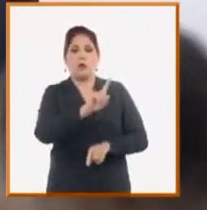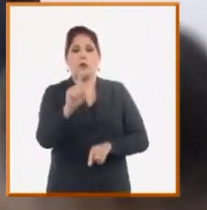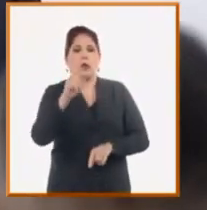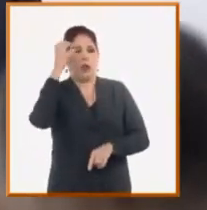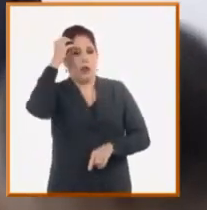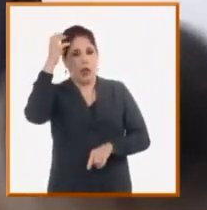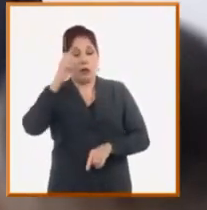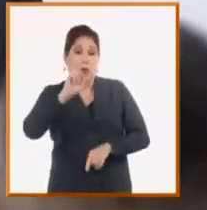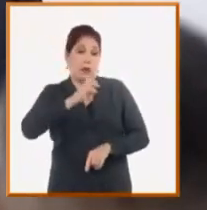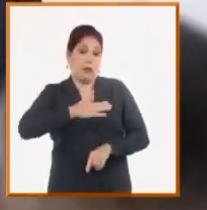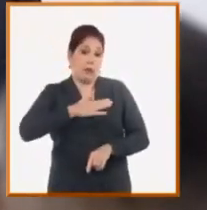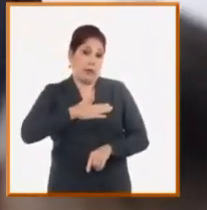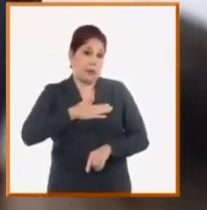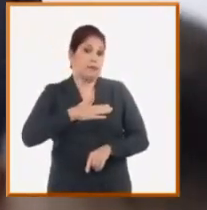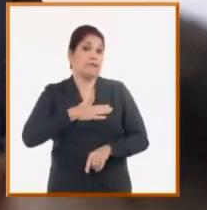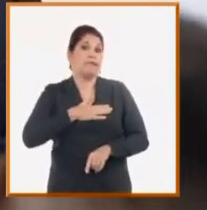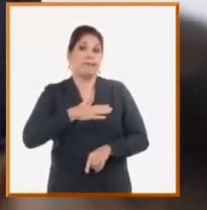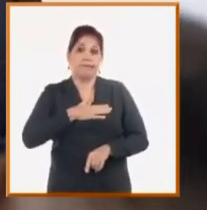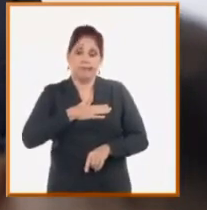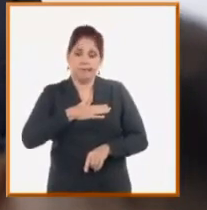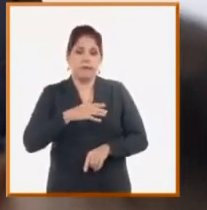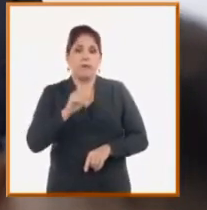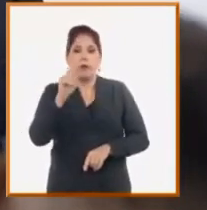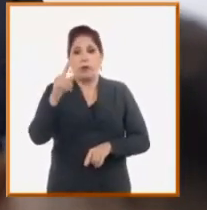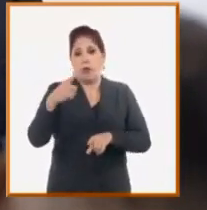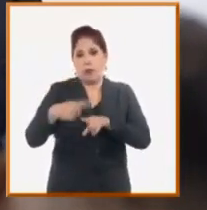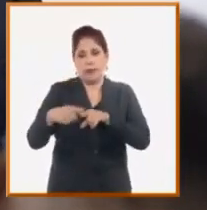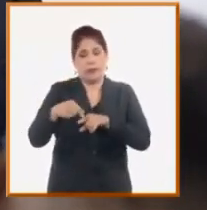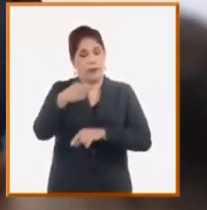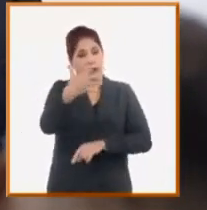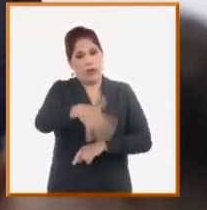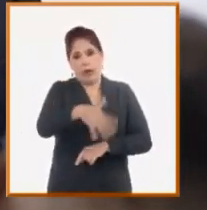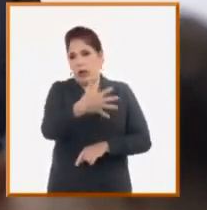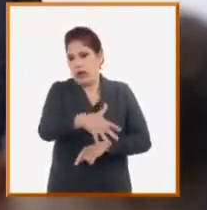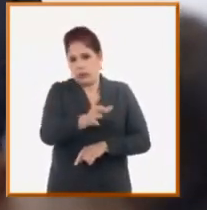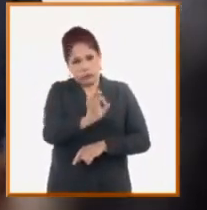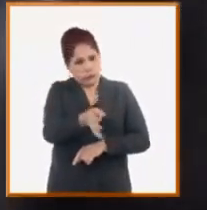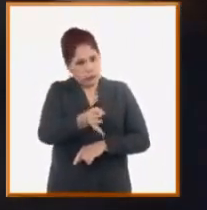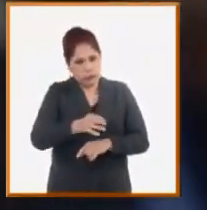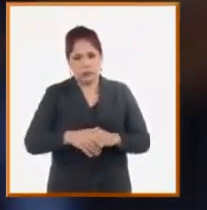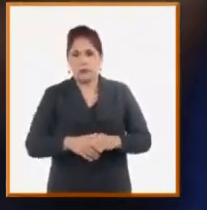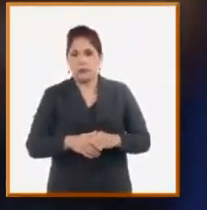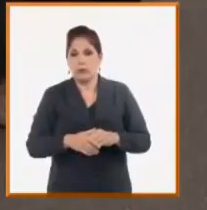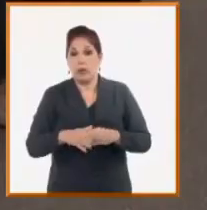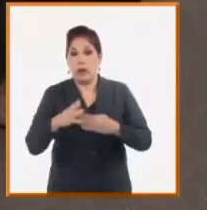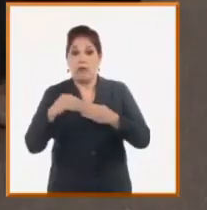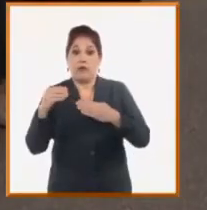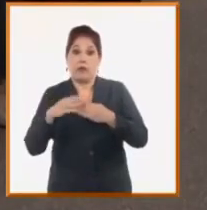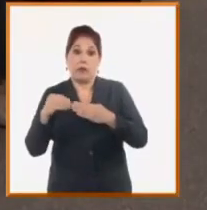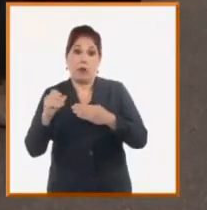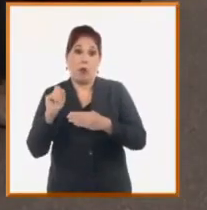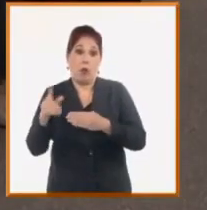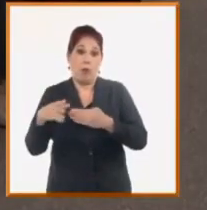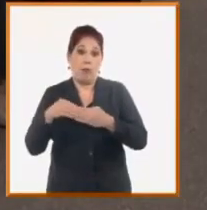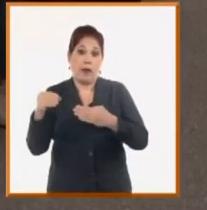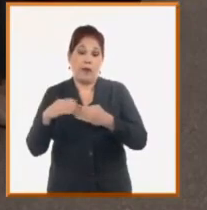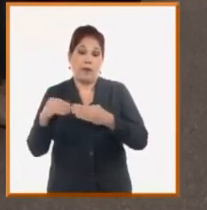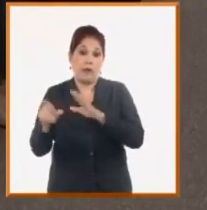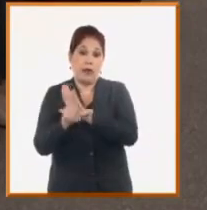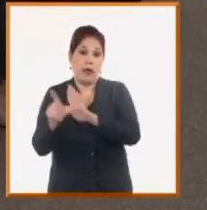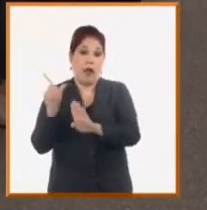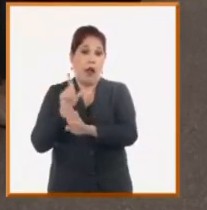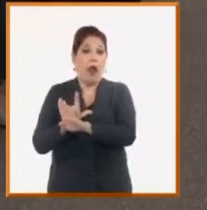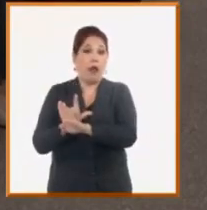se usa la adquisición de unas divisas en el mercado